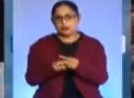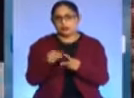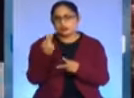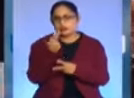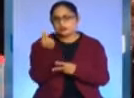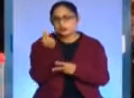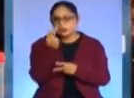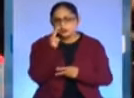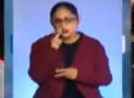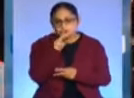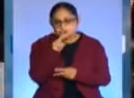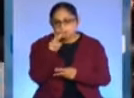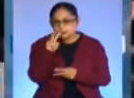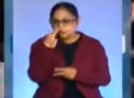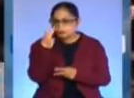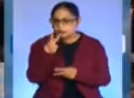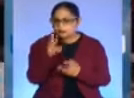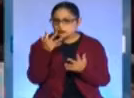padres